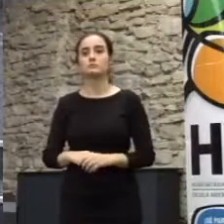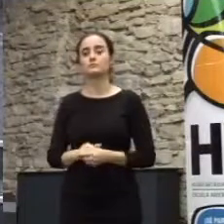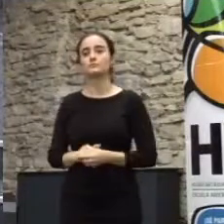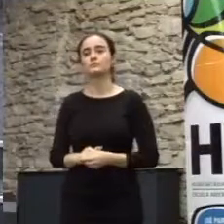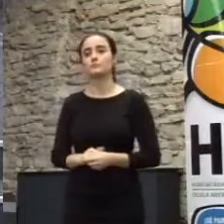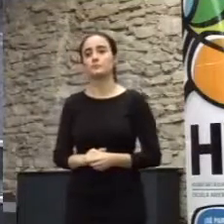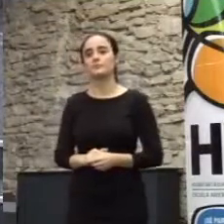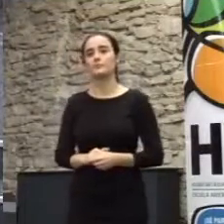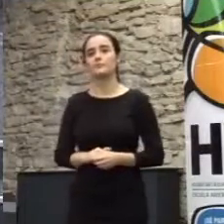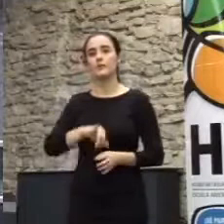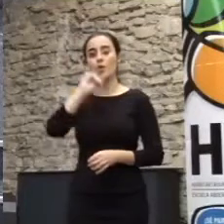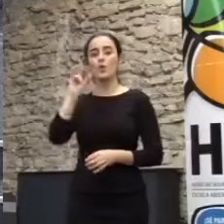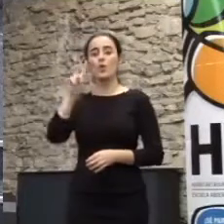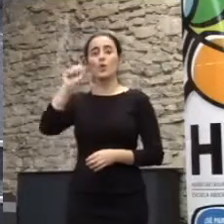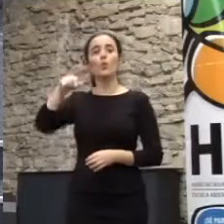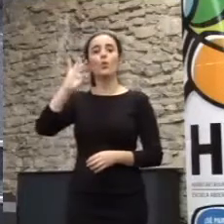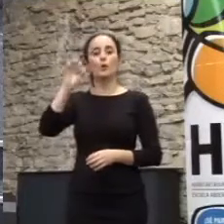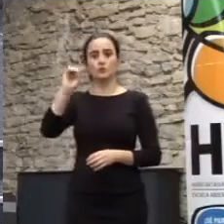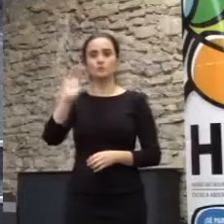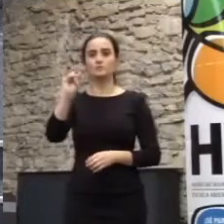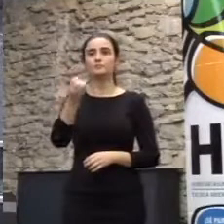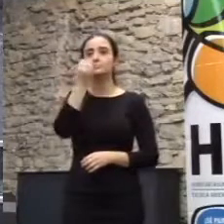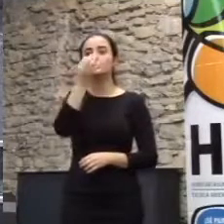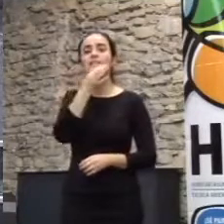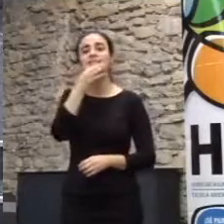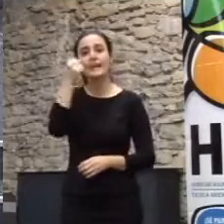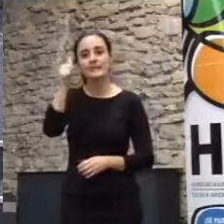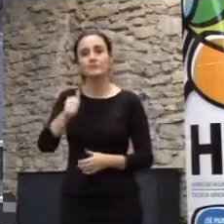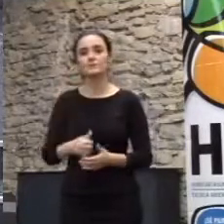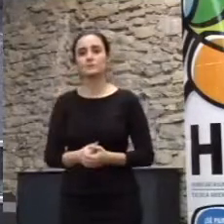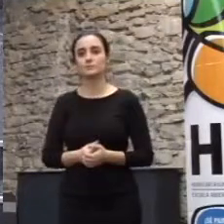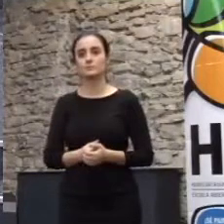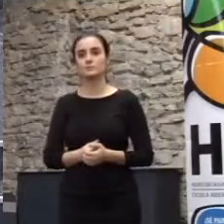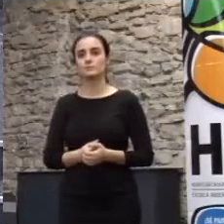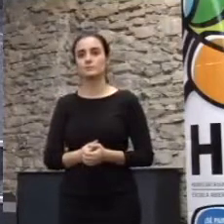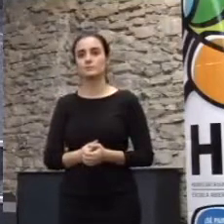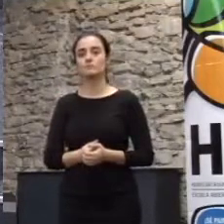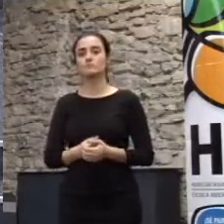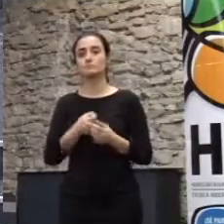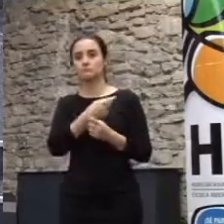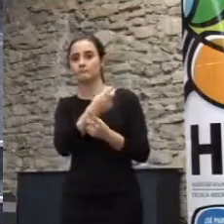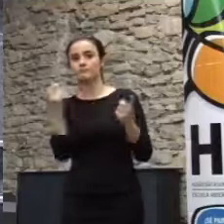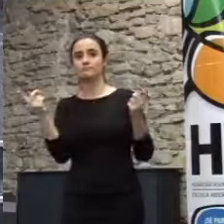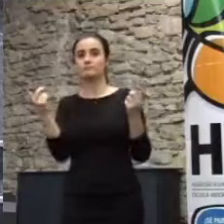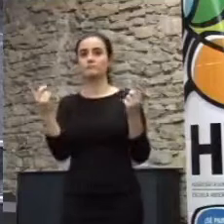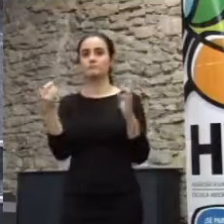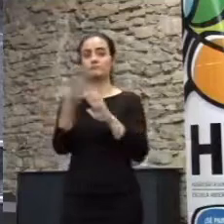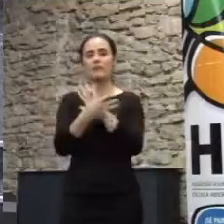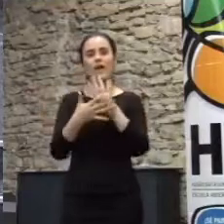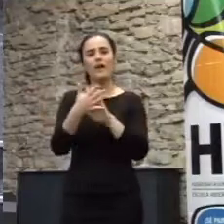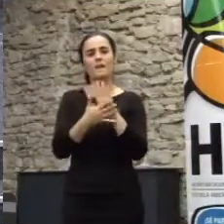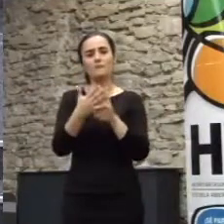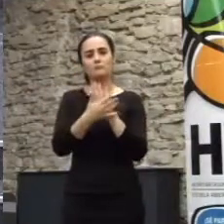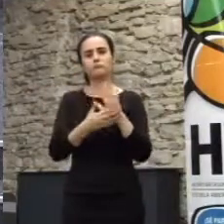Juancho. Buenas tardes. Se ha hablado mucho, en la mayoría, de criterios.